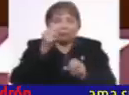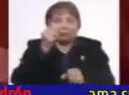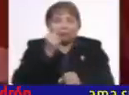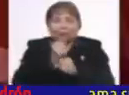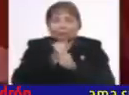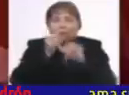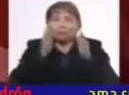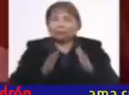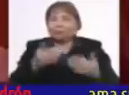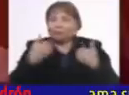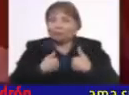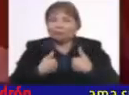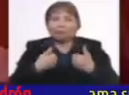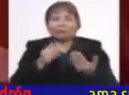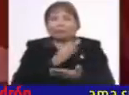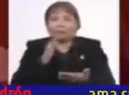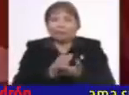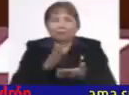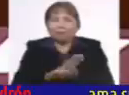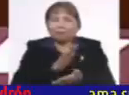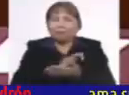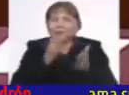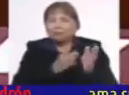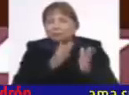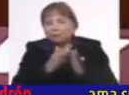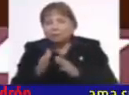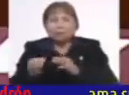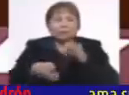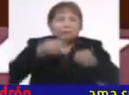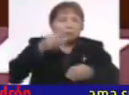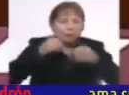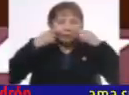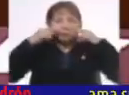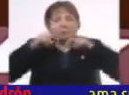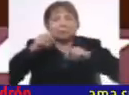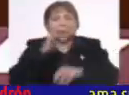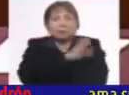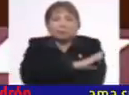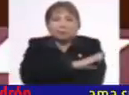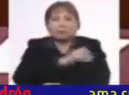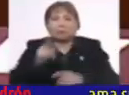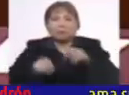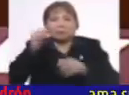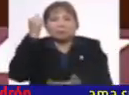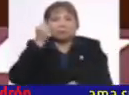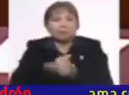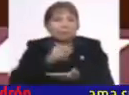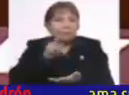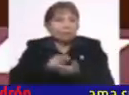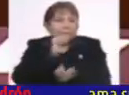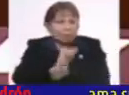que tienen procedimientos administrativos en curso procesos de investigación inclusive algunos con sentencia